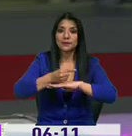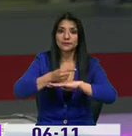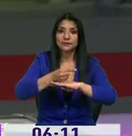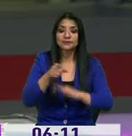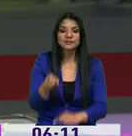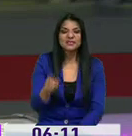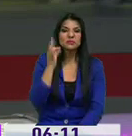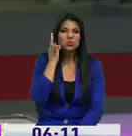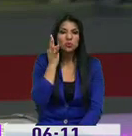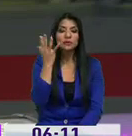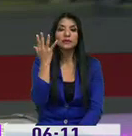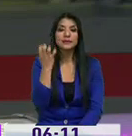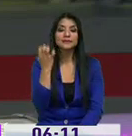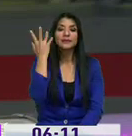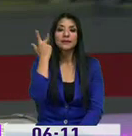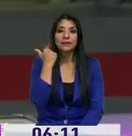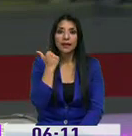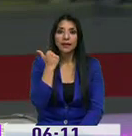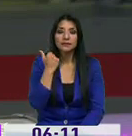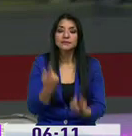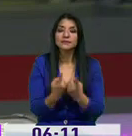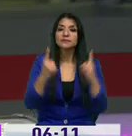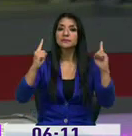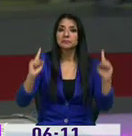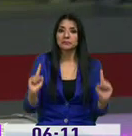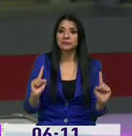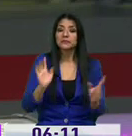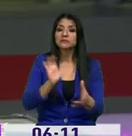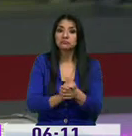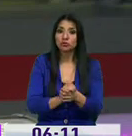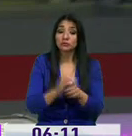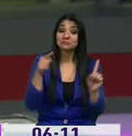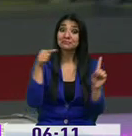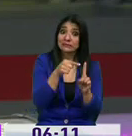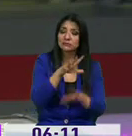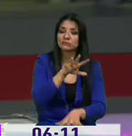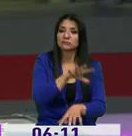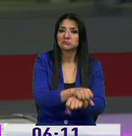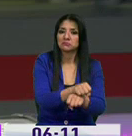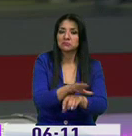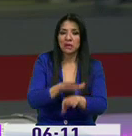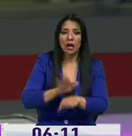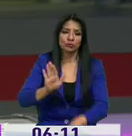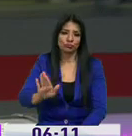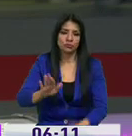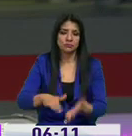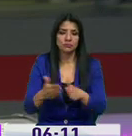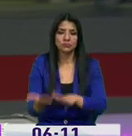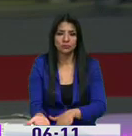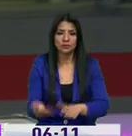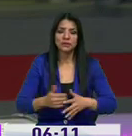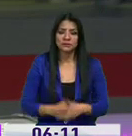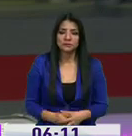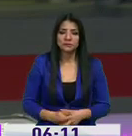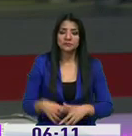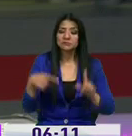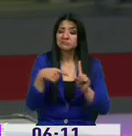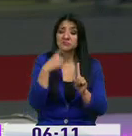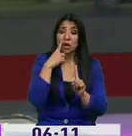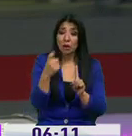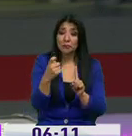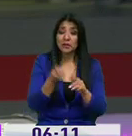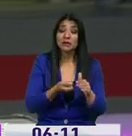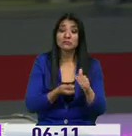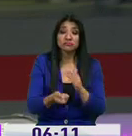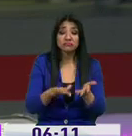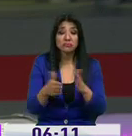víctima tenía 15 días de haberse separado de su conviviente quien fue detenido acusado de este crimen según la denuncia este sujeto la asesinó